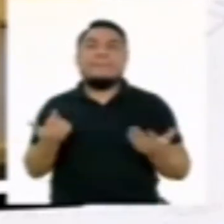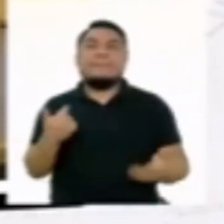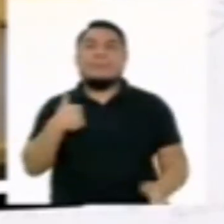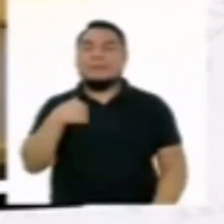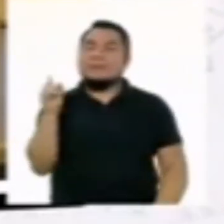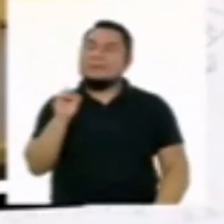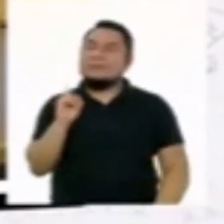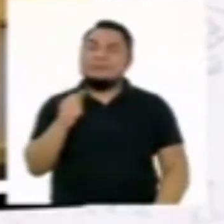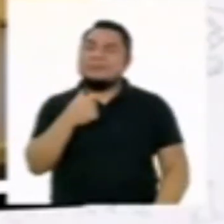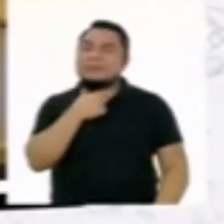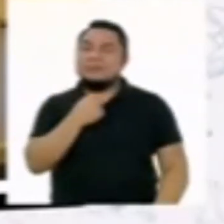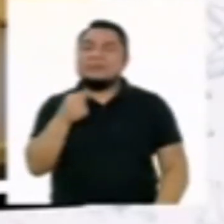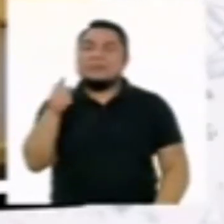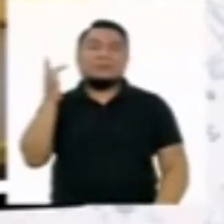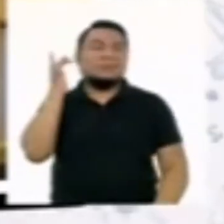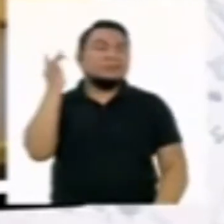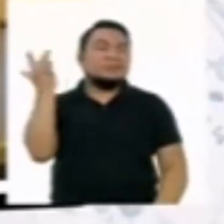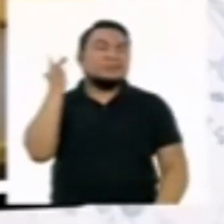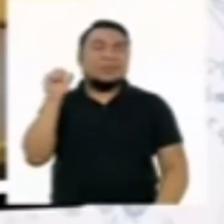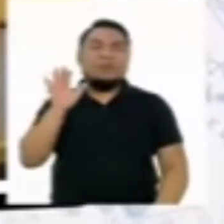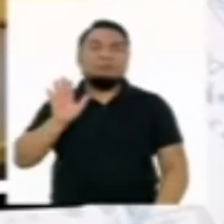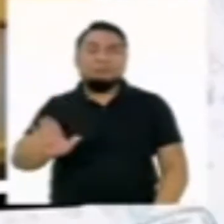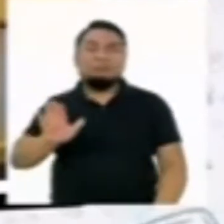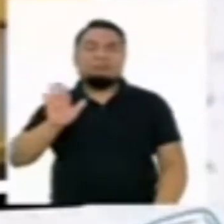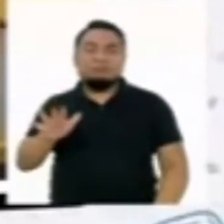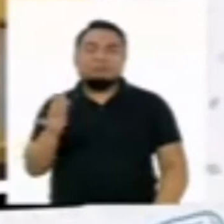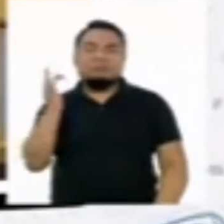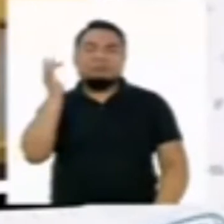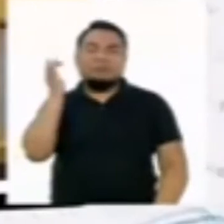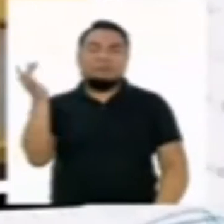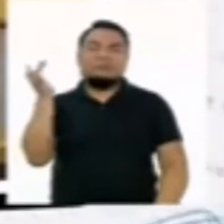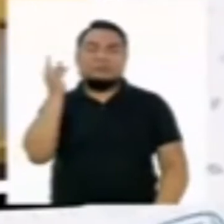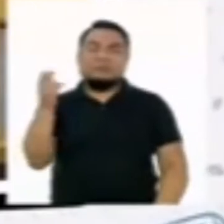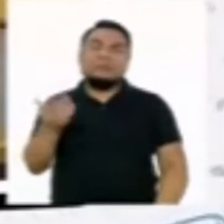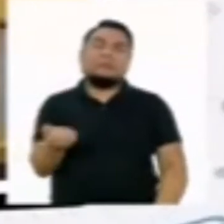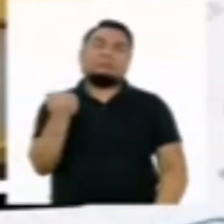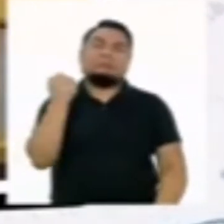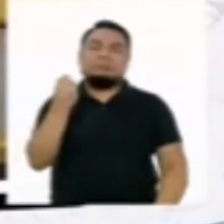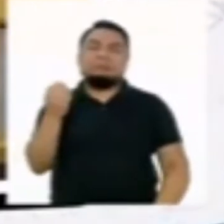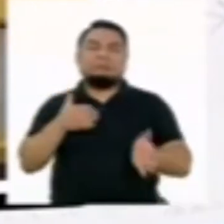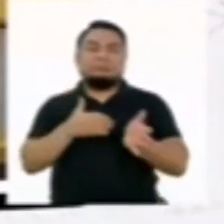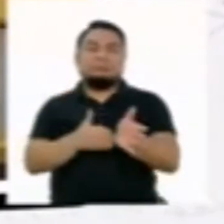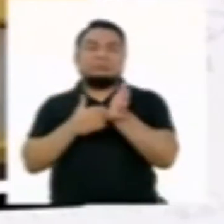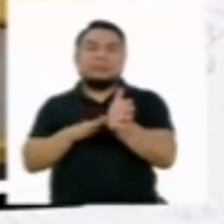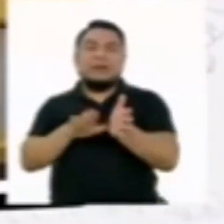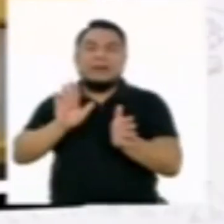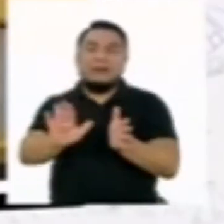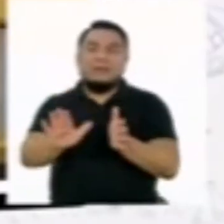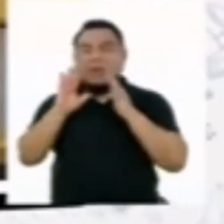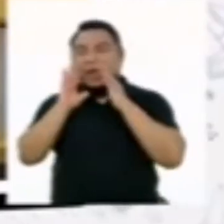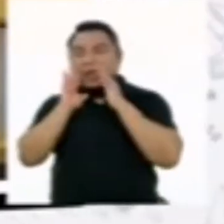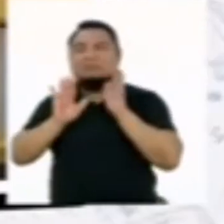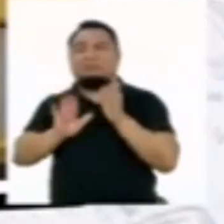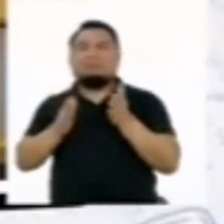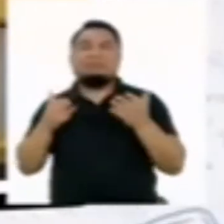que no me gusta es el ruido ocasionado por el enorme tráfico